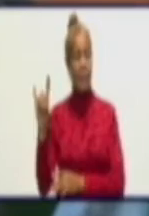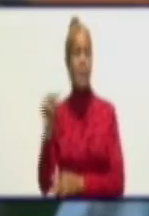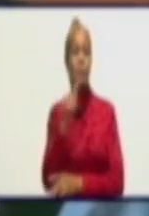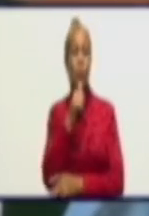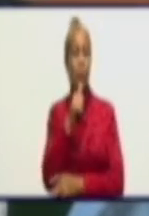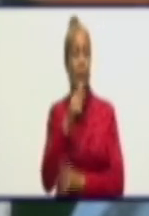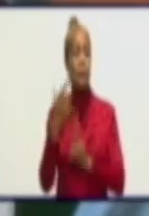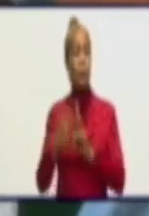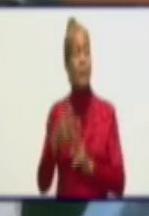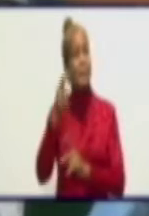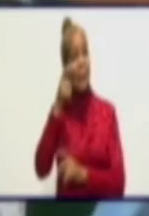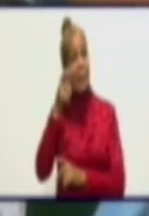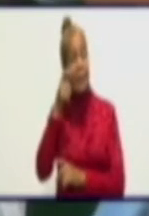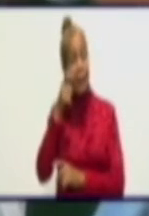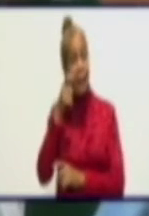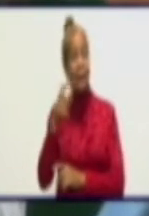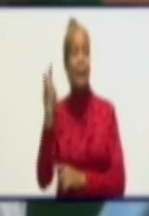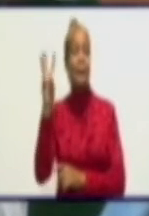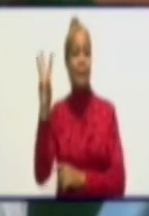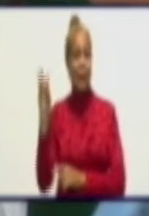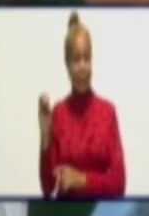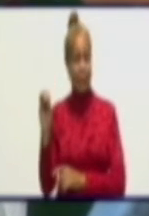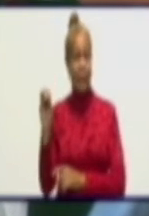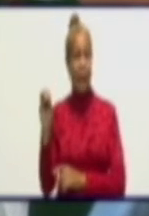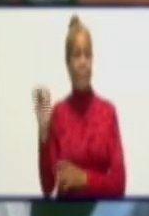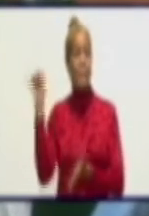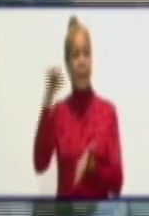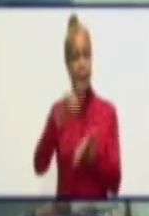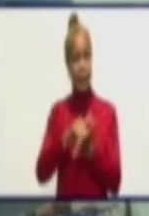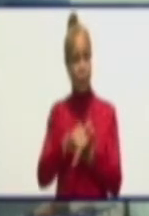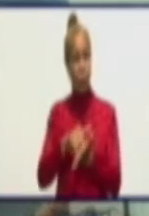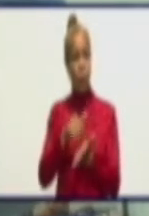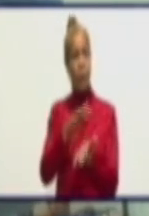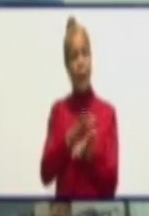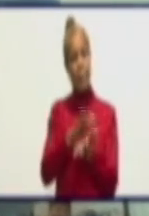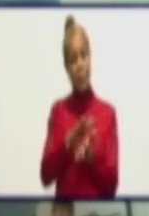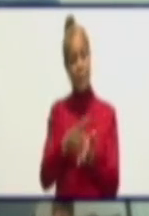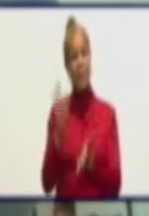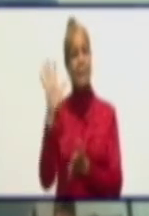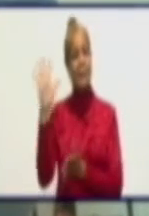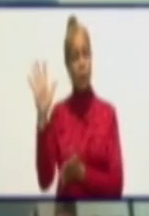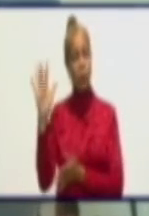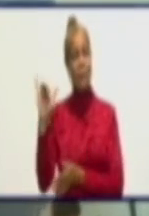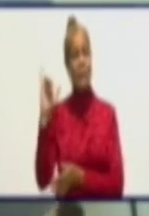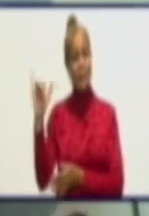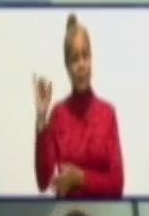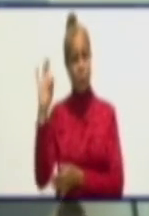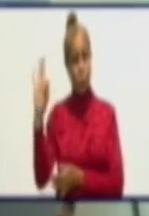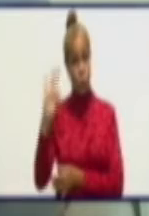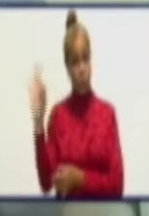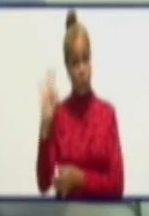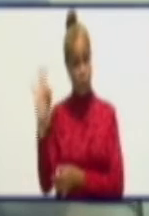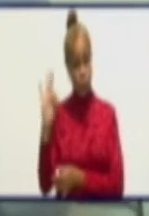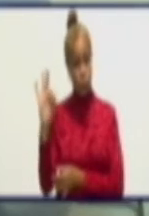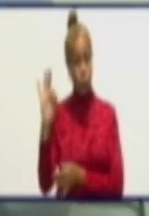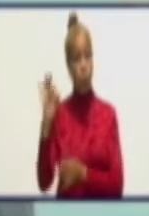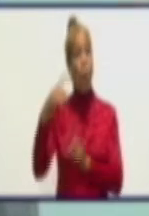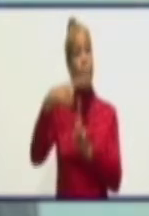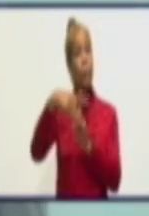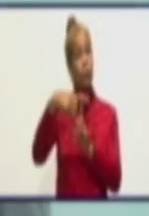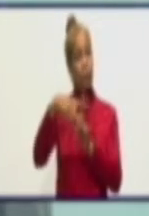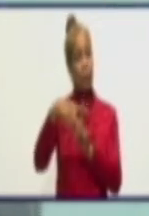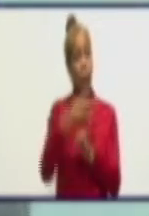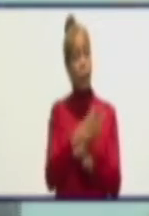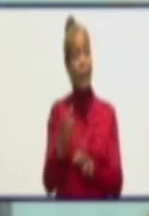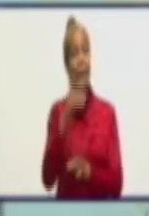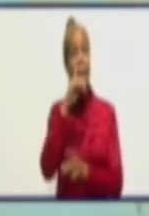vigilan 70 viajeros. Hoy la provincia acumula ya un total de 5.688 pacientes confirmados desde noviembre hasta